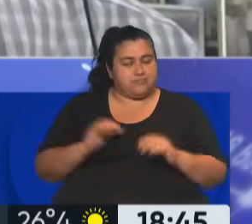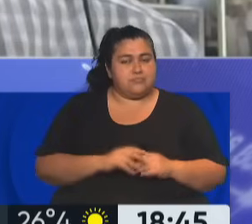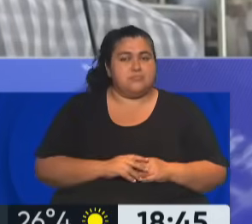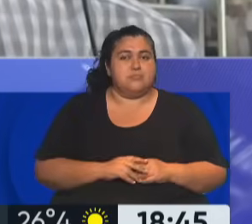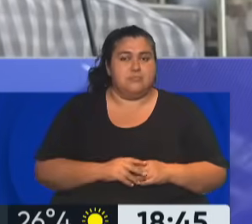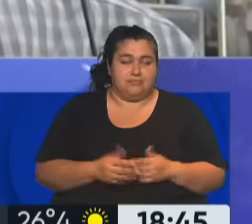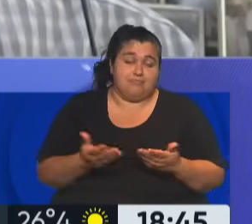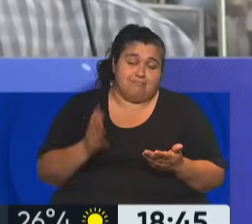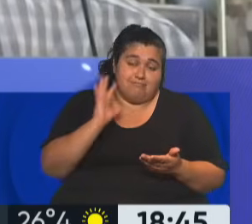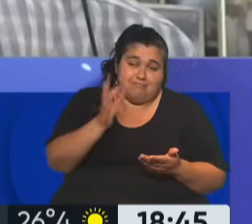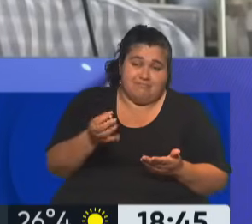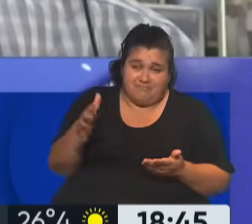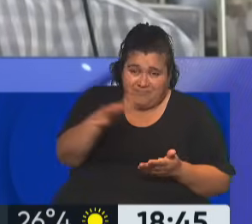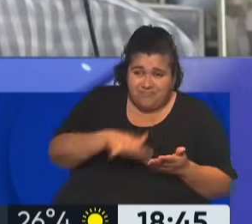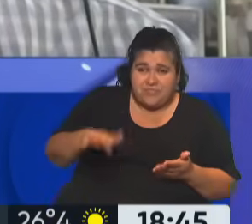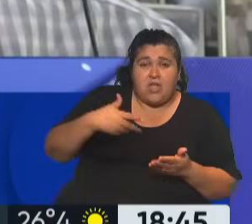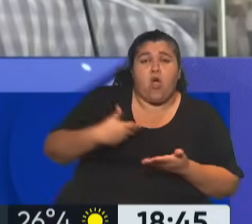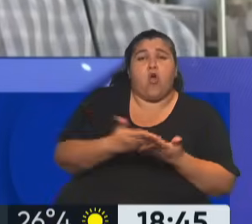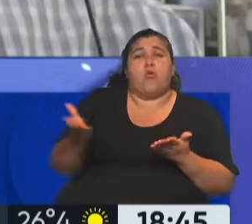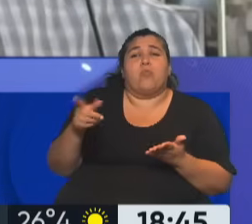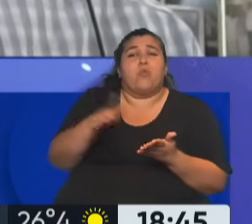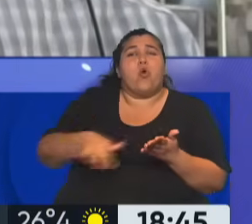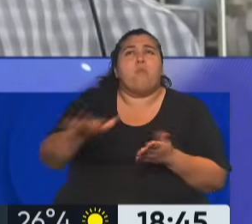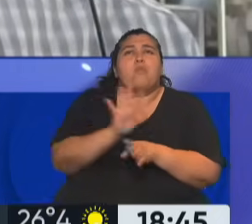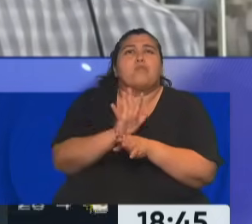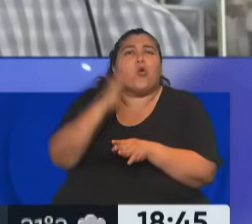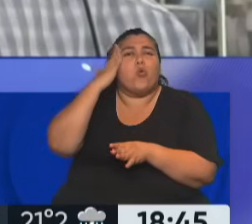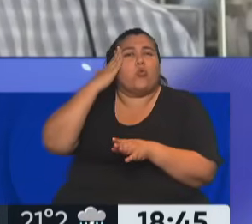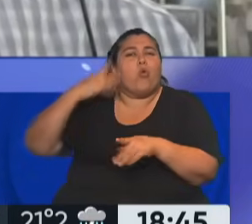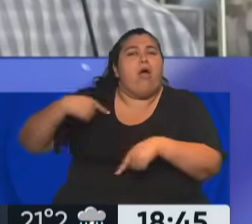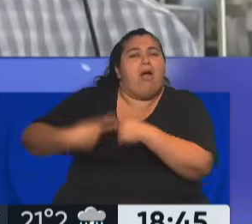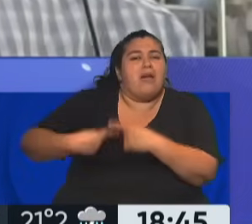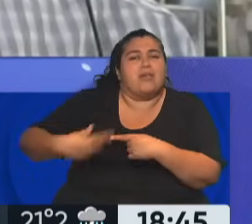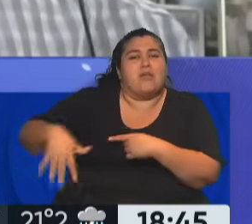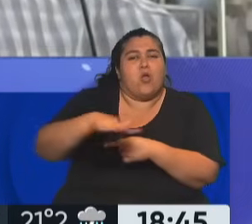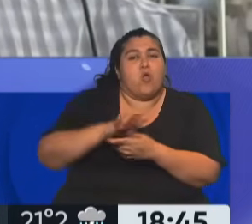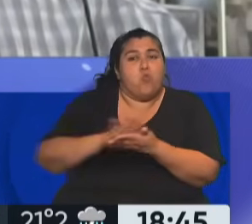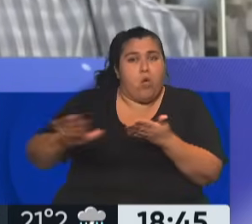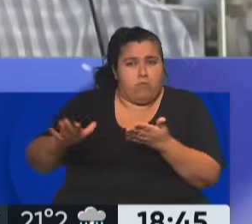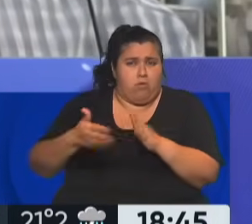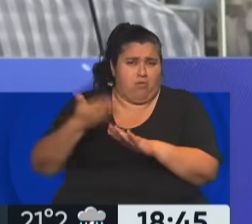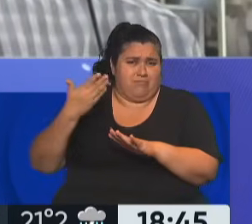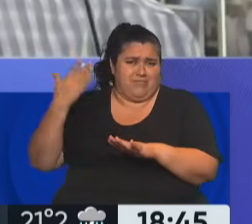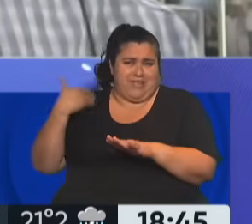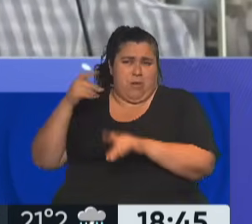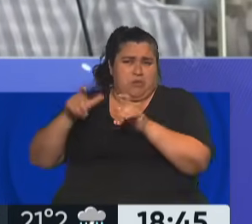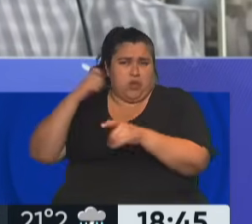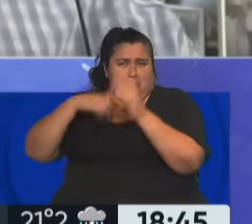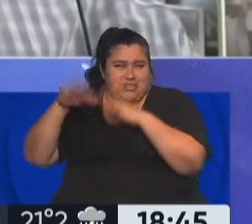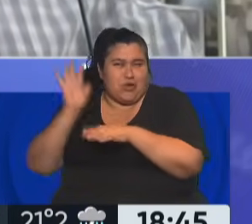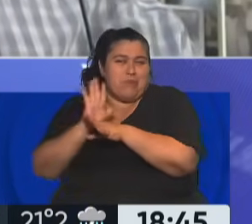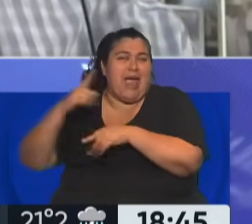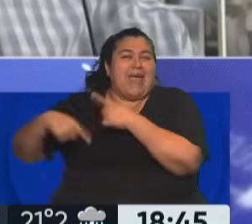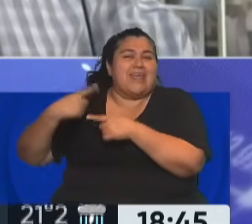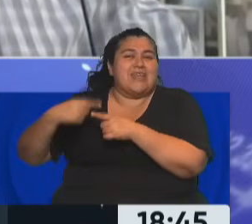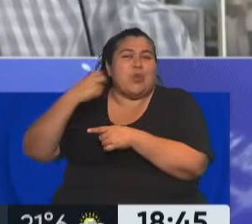y evidentemente esa identificación de las nuevas generaciones. Las viejas generaciones en muchos casos han fallecido y los lazos